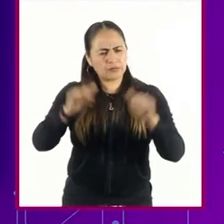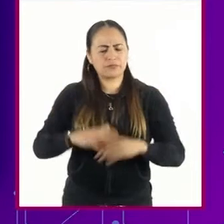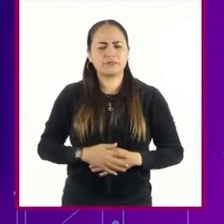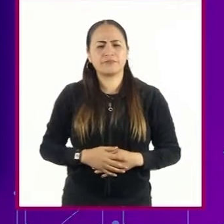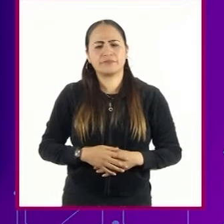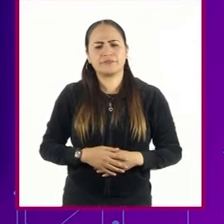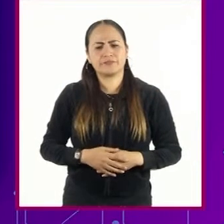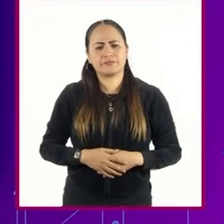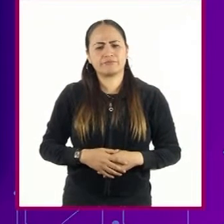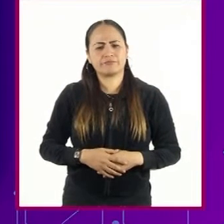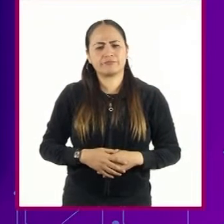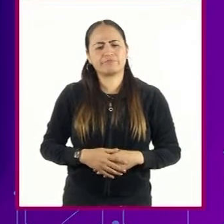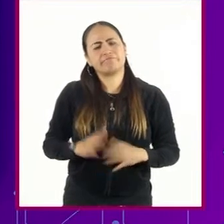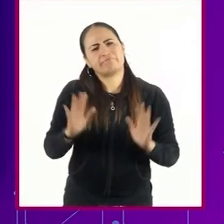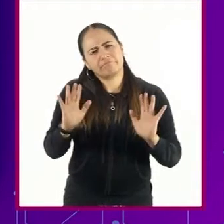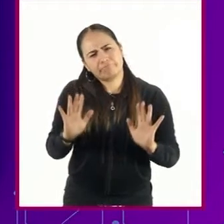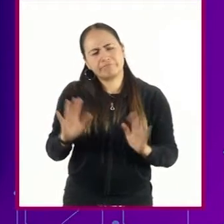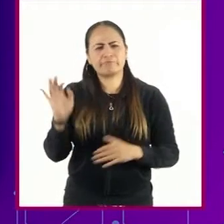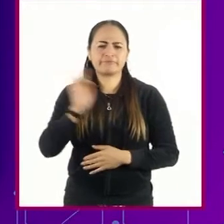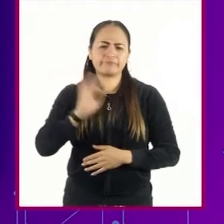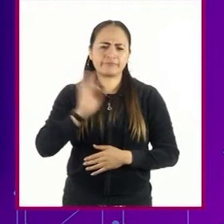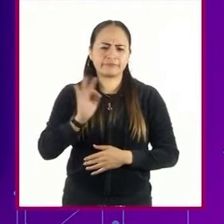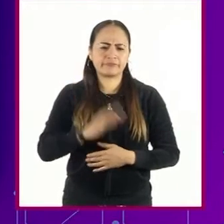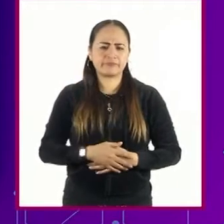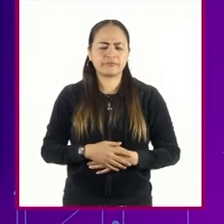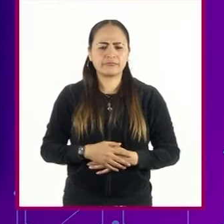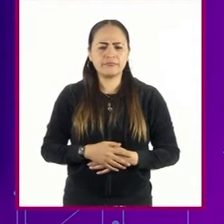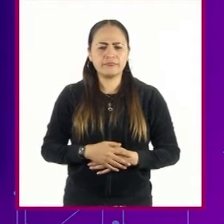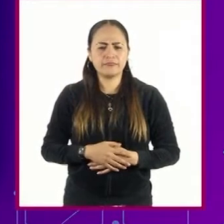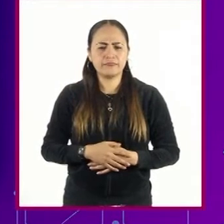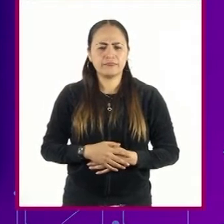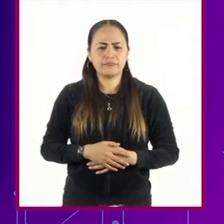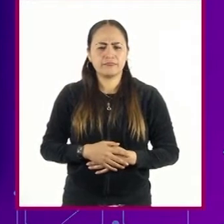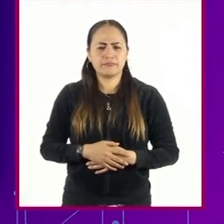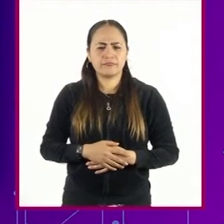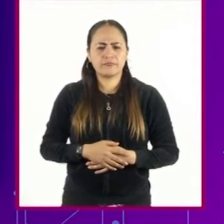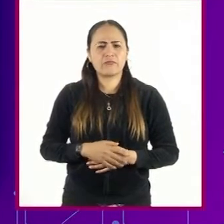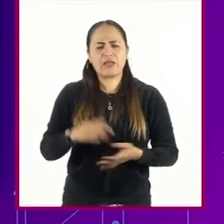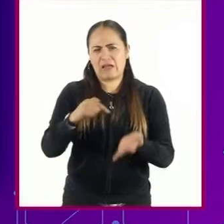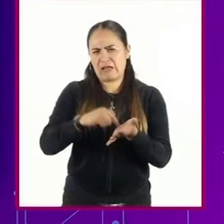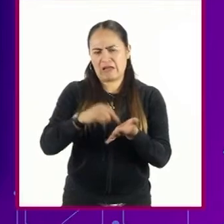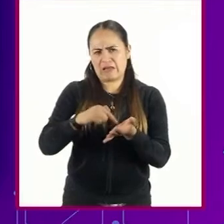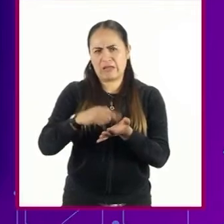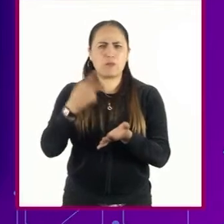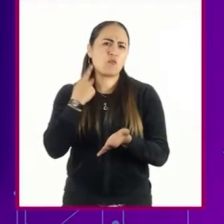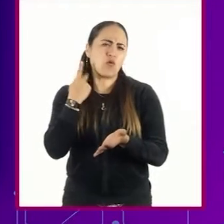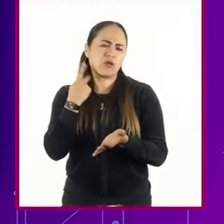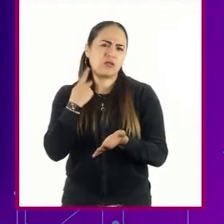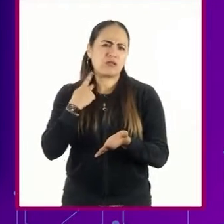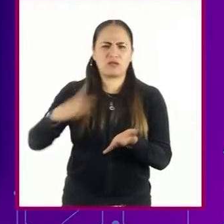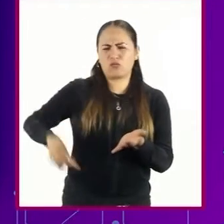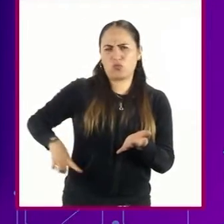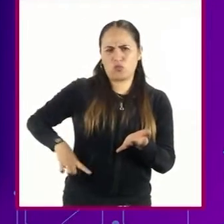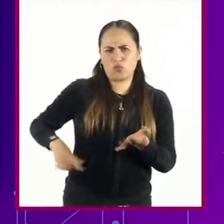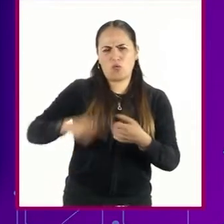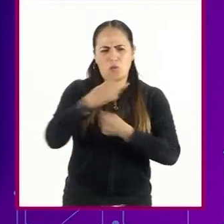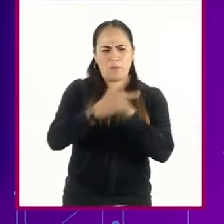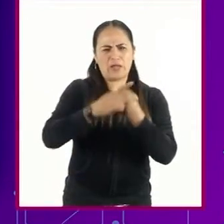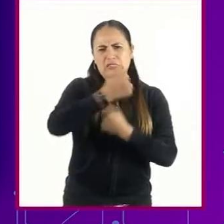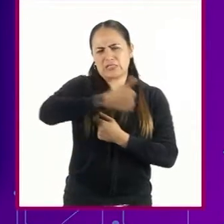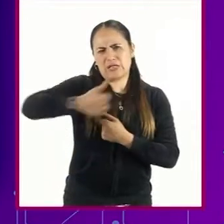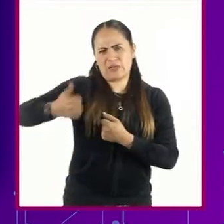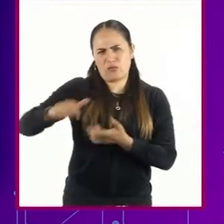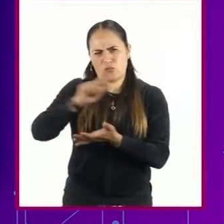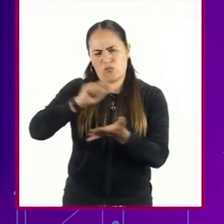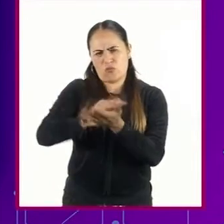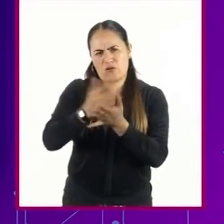podríamos plantearla que va a depender del régimen político de una determinada nación o sociedad, valores que